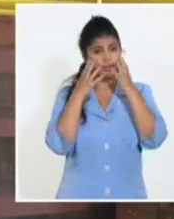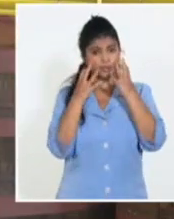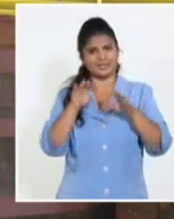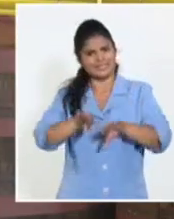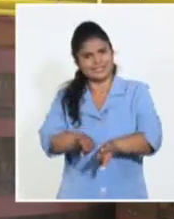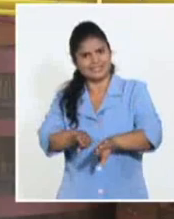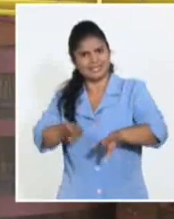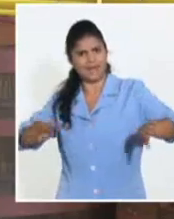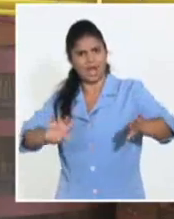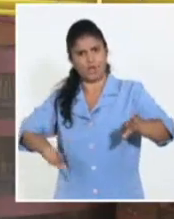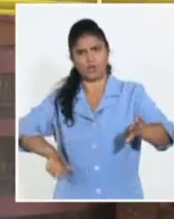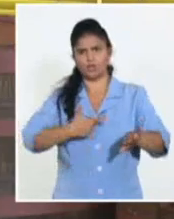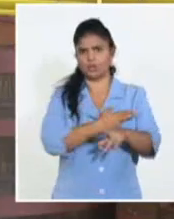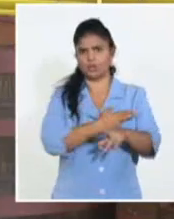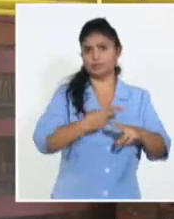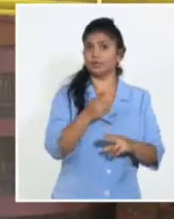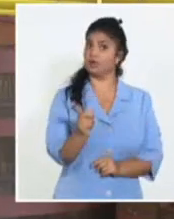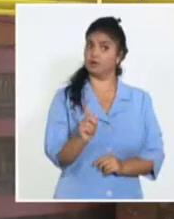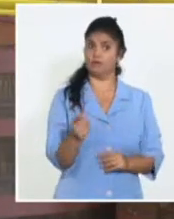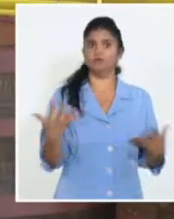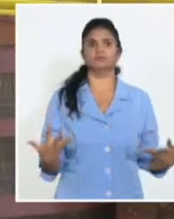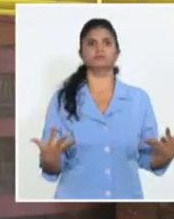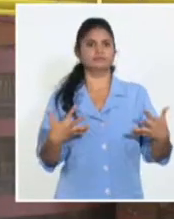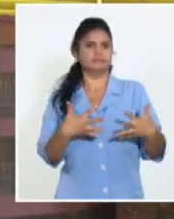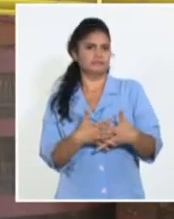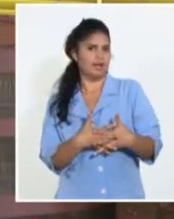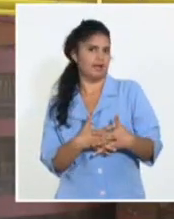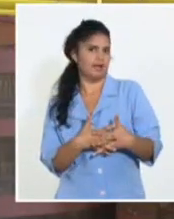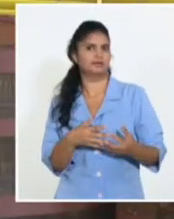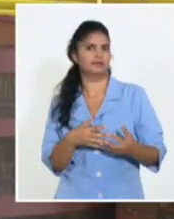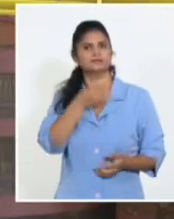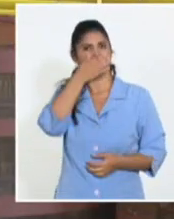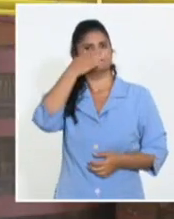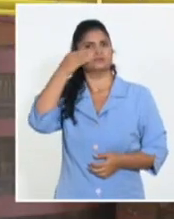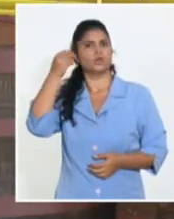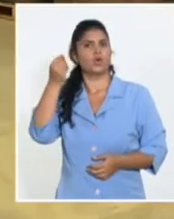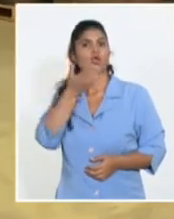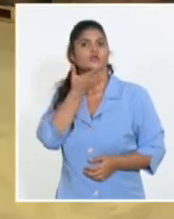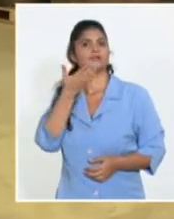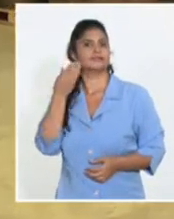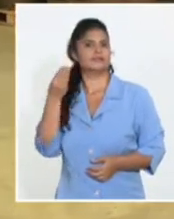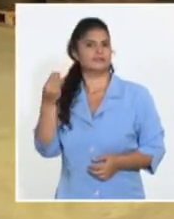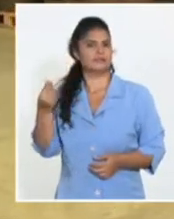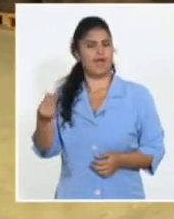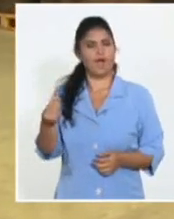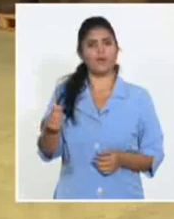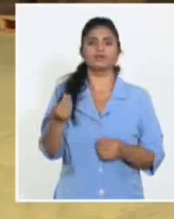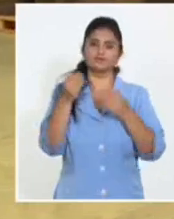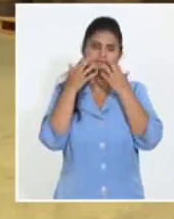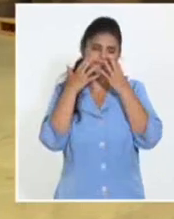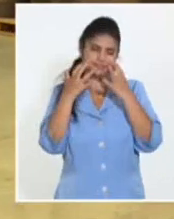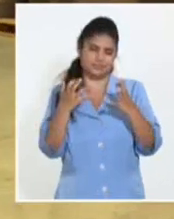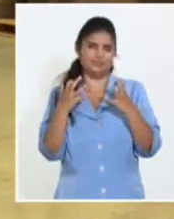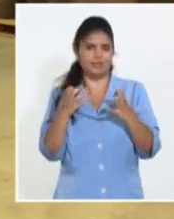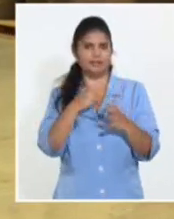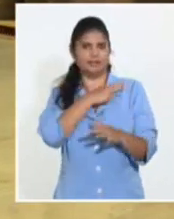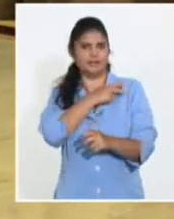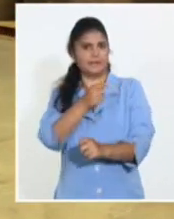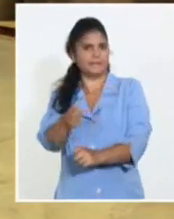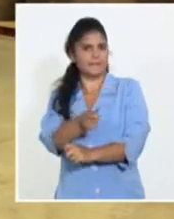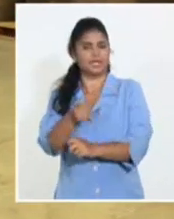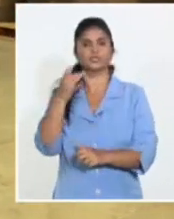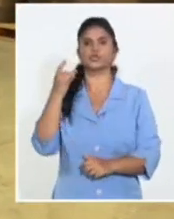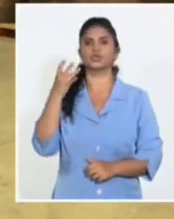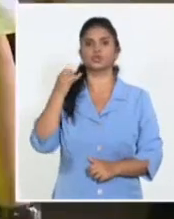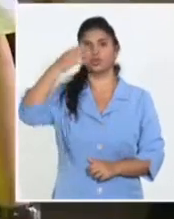separado de aromas y sabores, sino que está incluido en ese saber hacer. Los maestros del ron cubano nacen